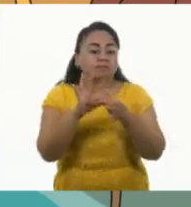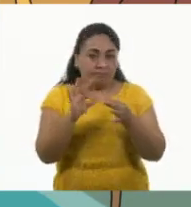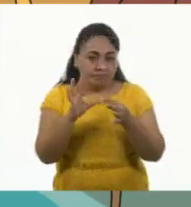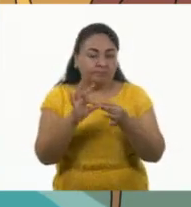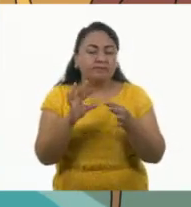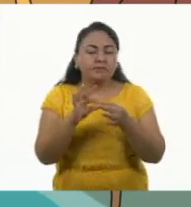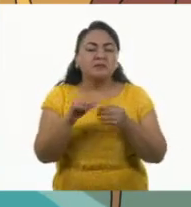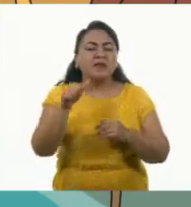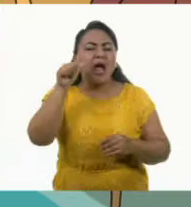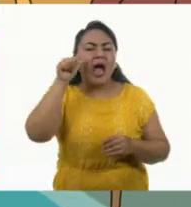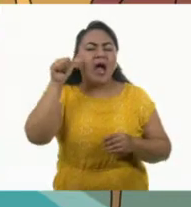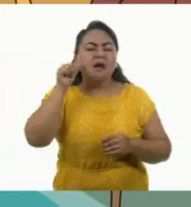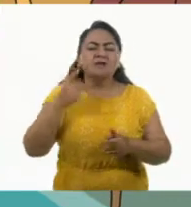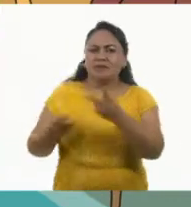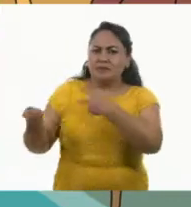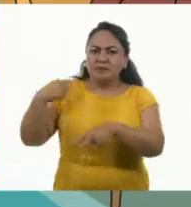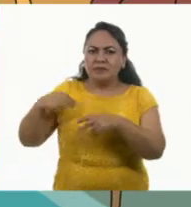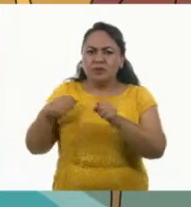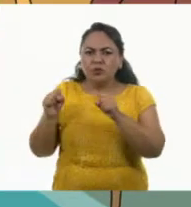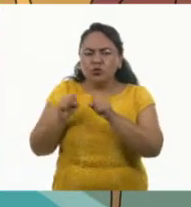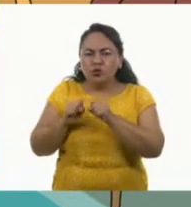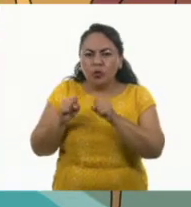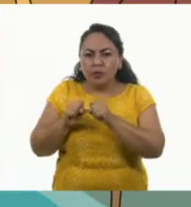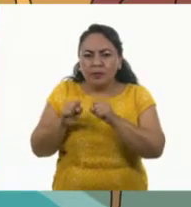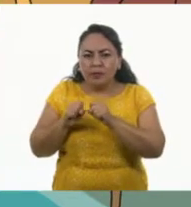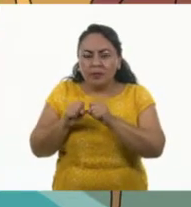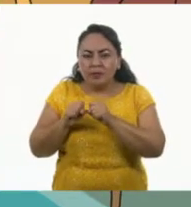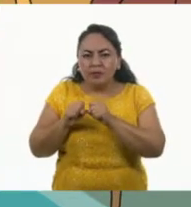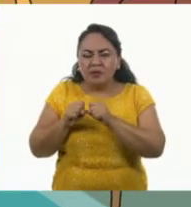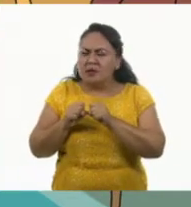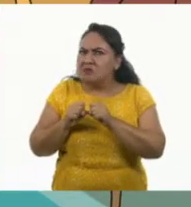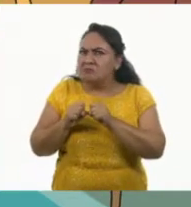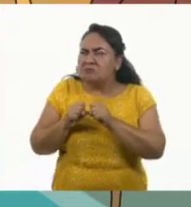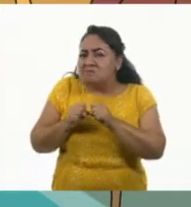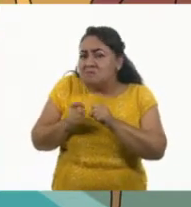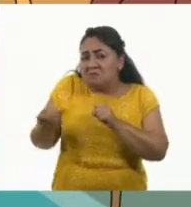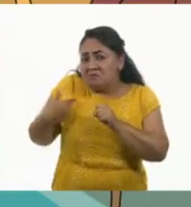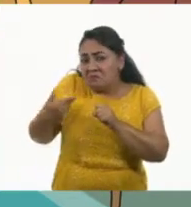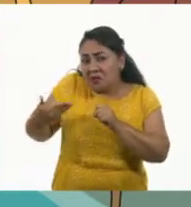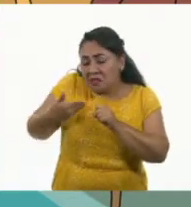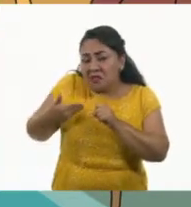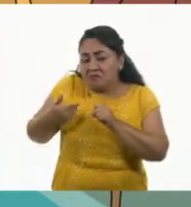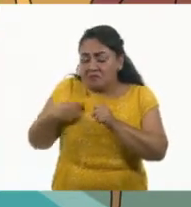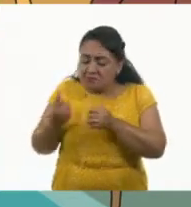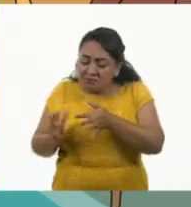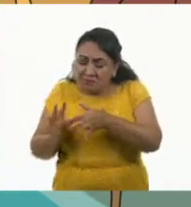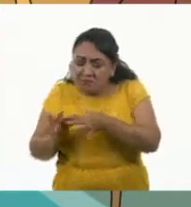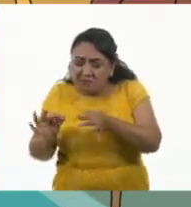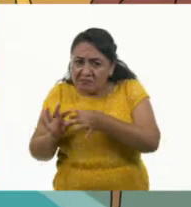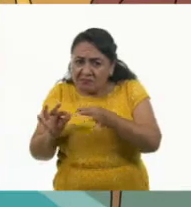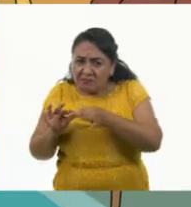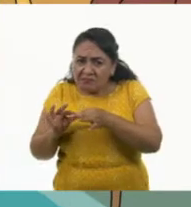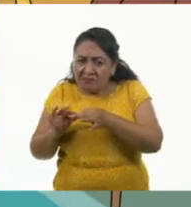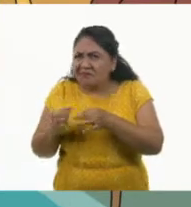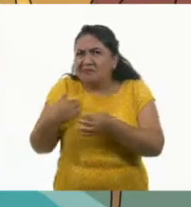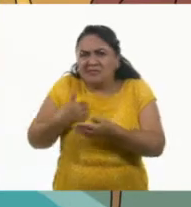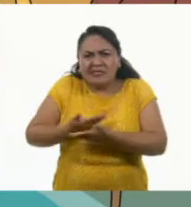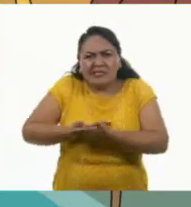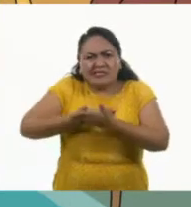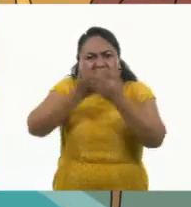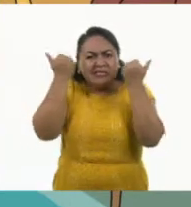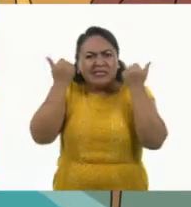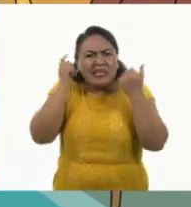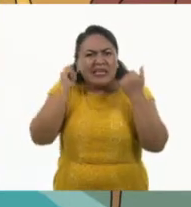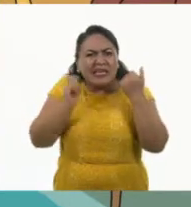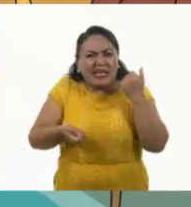ayer llegó mi sobrino el Cupertino y me pidió que le explicara una cosa que yo no sabía que